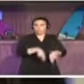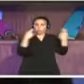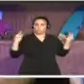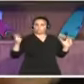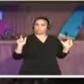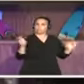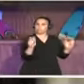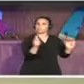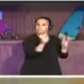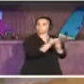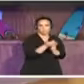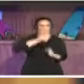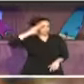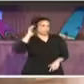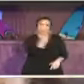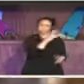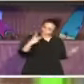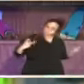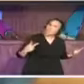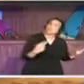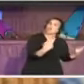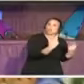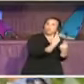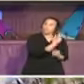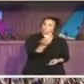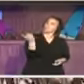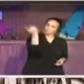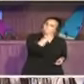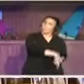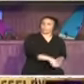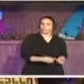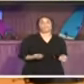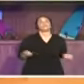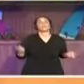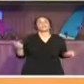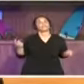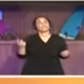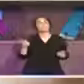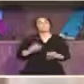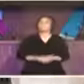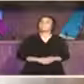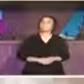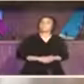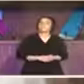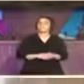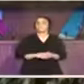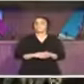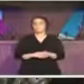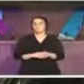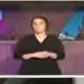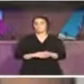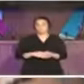que sufran en su carne ya de su propio recorte. CNI que lo